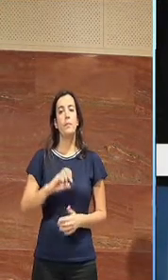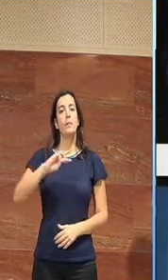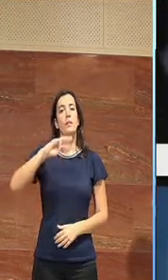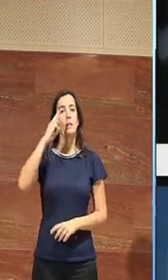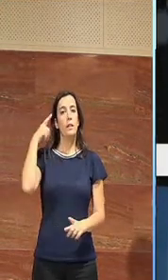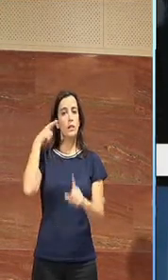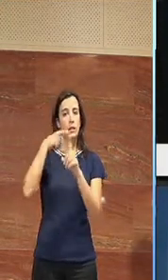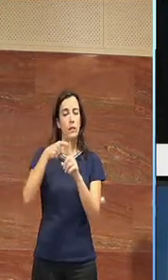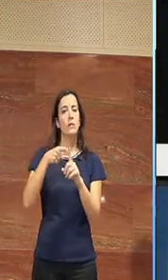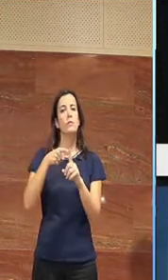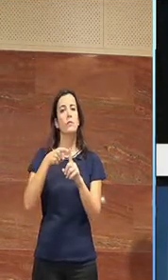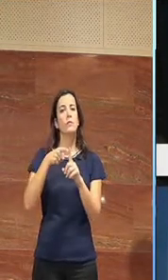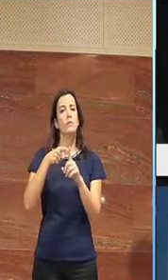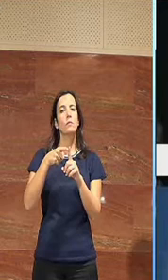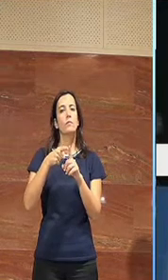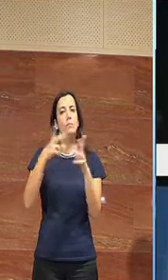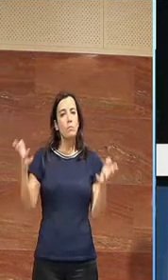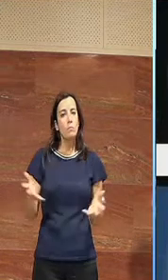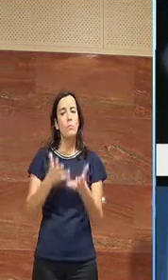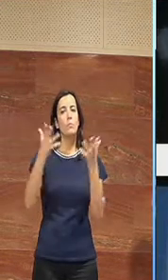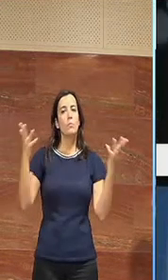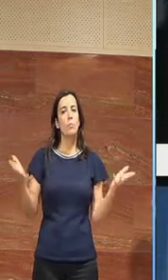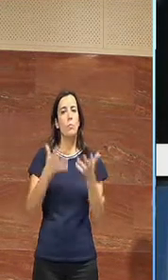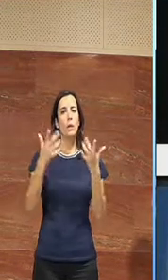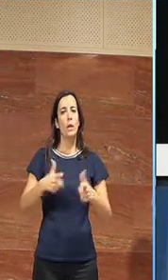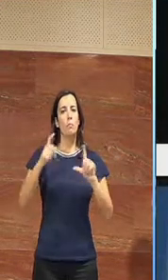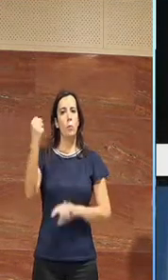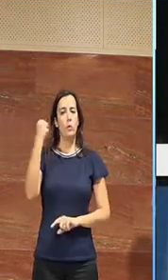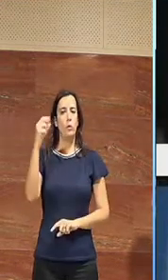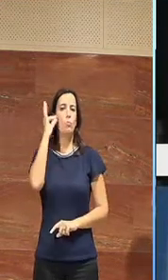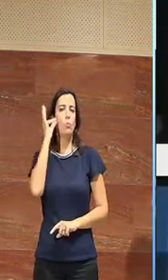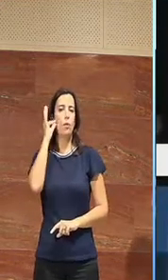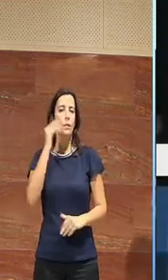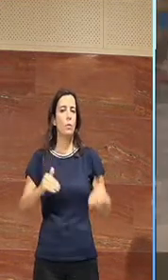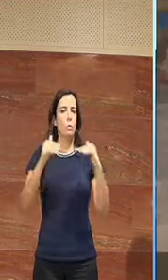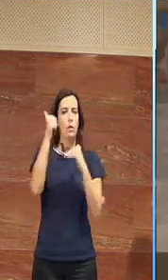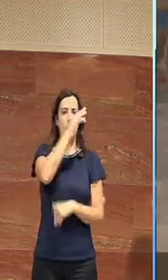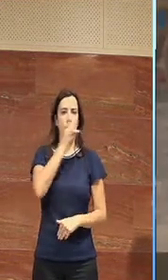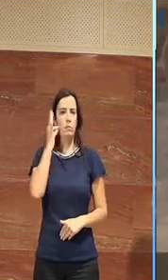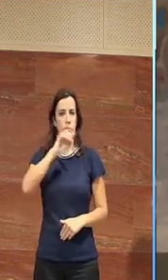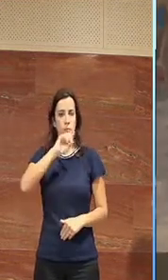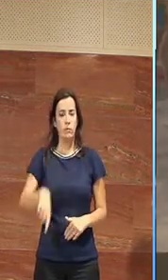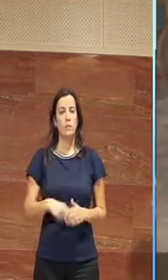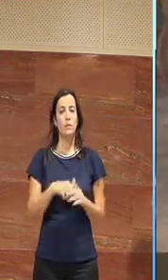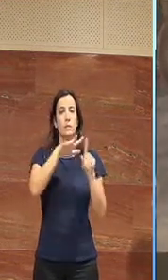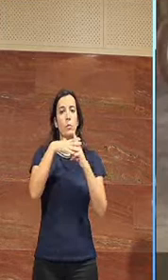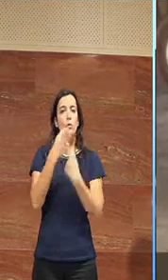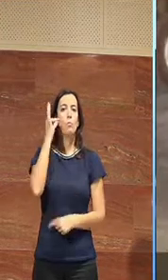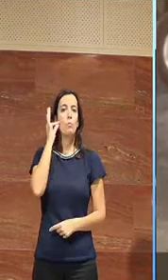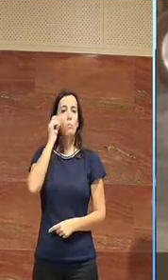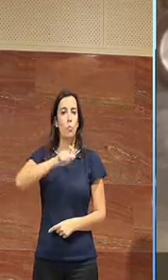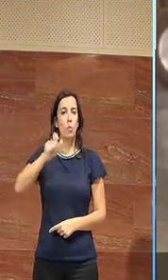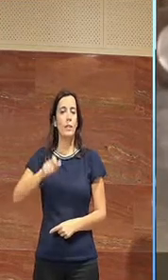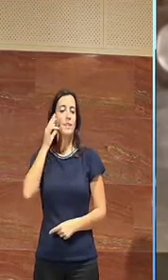Tercer objetivo, promover la igualdad entre los sexos y el empoderamiento de la mujer. La situación de las mujeres y